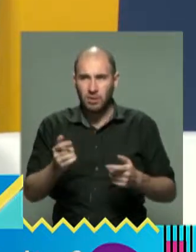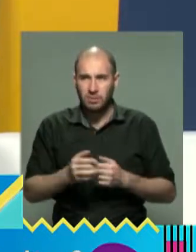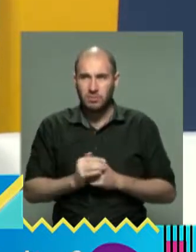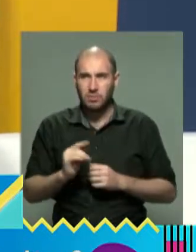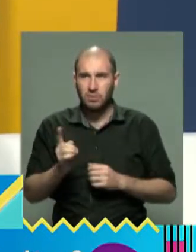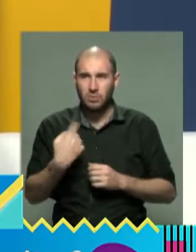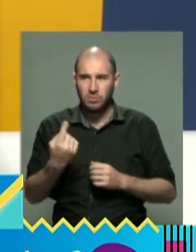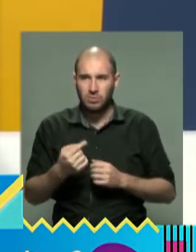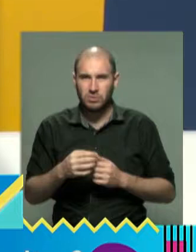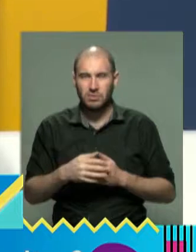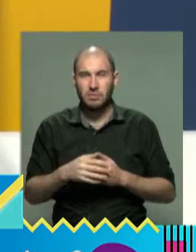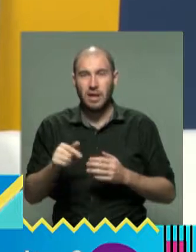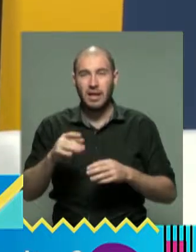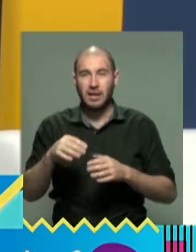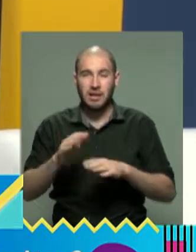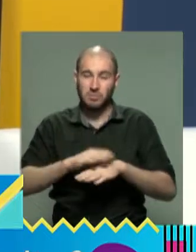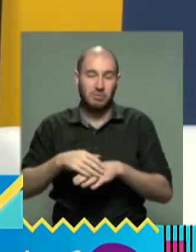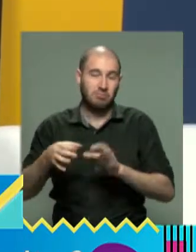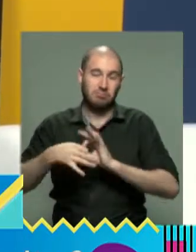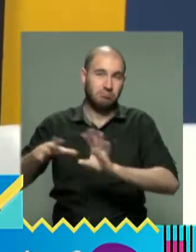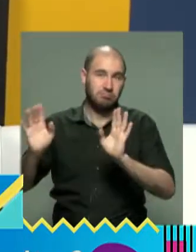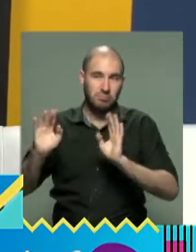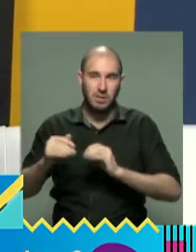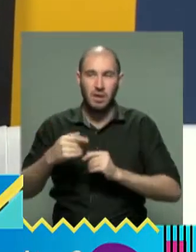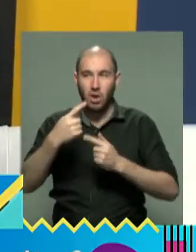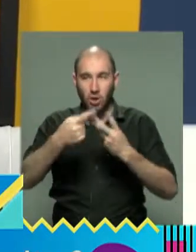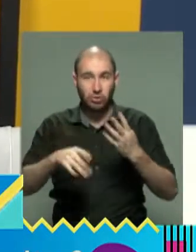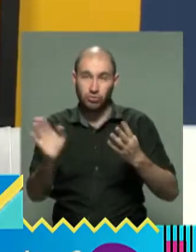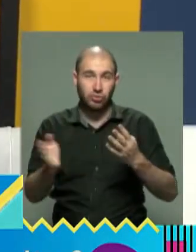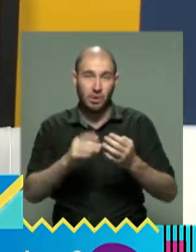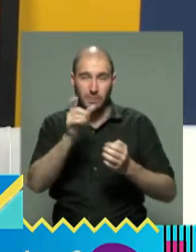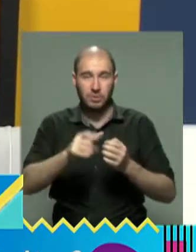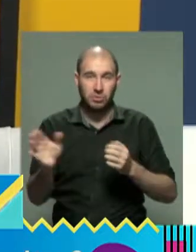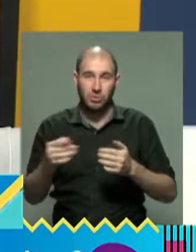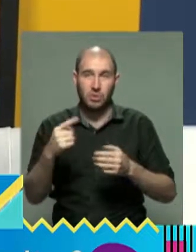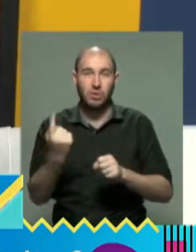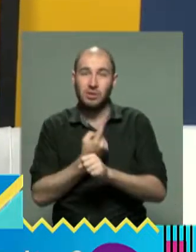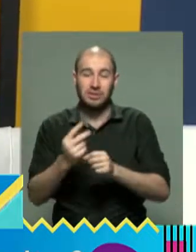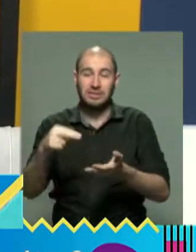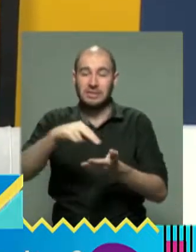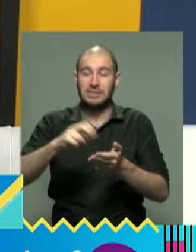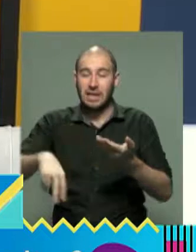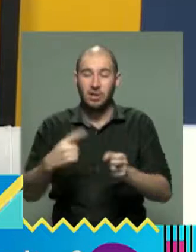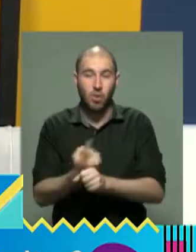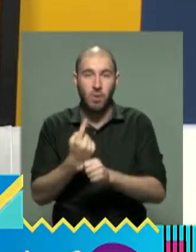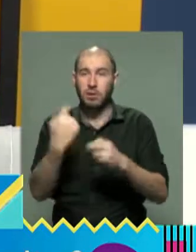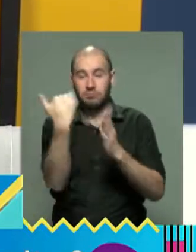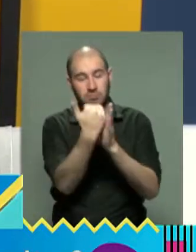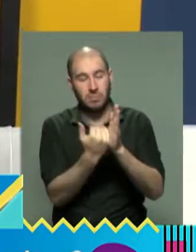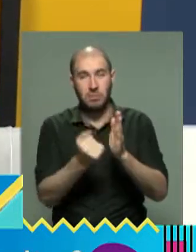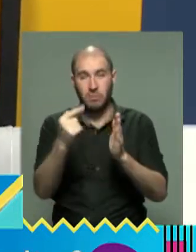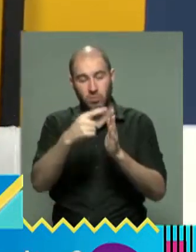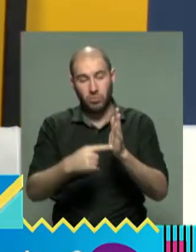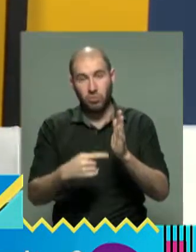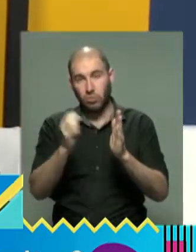tenemos un deslinde de responsabilidades, donde te dicen todo lo que las personas que no pueden saltar. Claro. Y si Bien. te salteaste